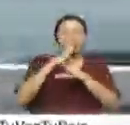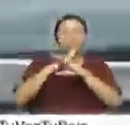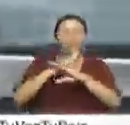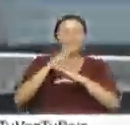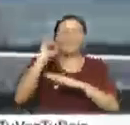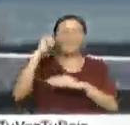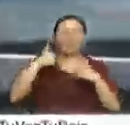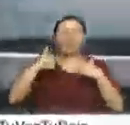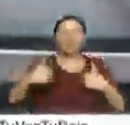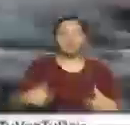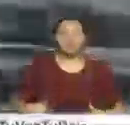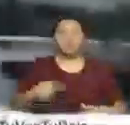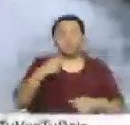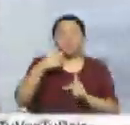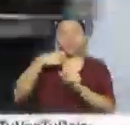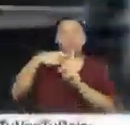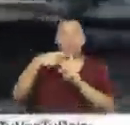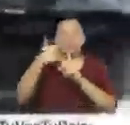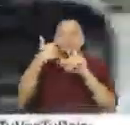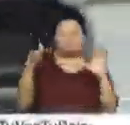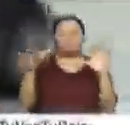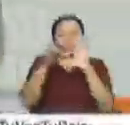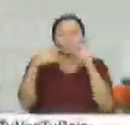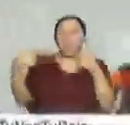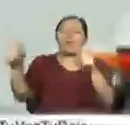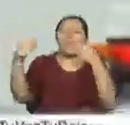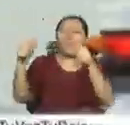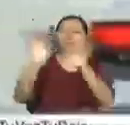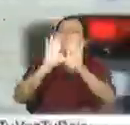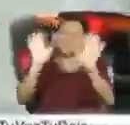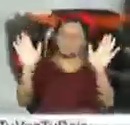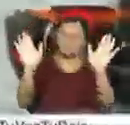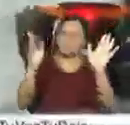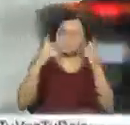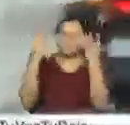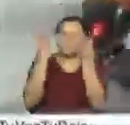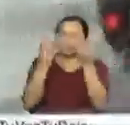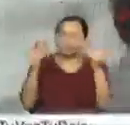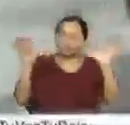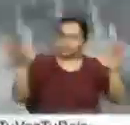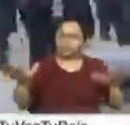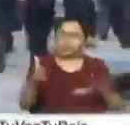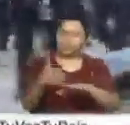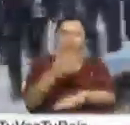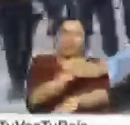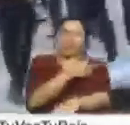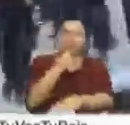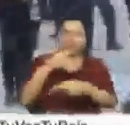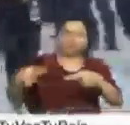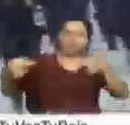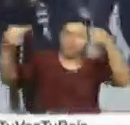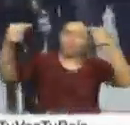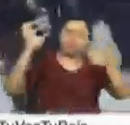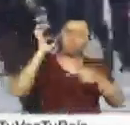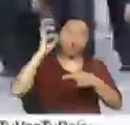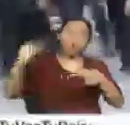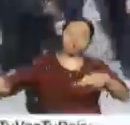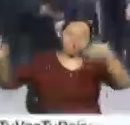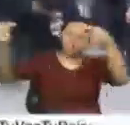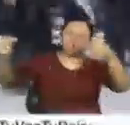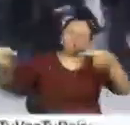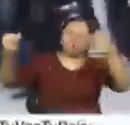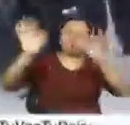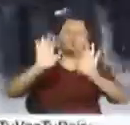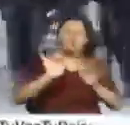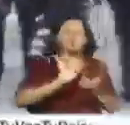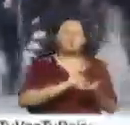se ha expresado a favor de un acercamiento menos conflictivo con el régimen norcoreano, a diferencia de su antecesora, destituida por un escándalo de